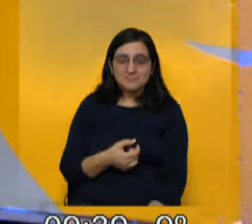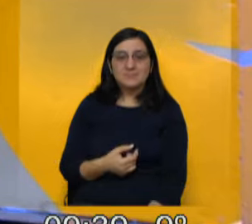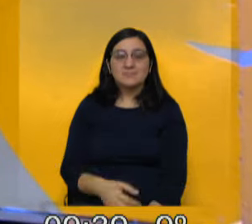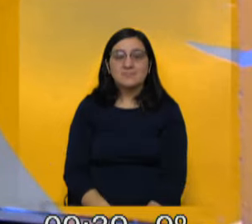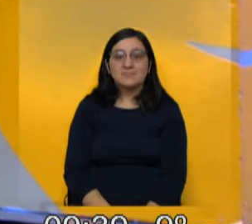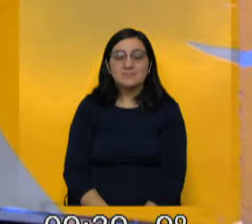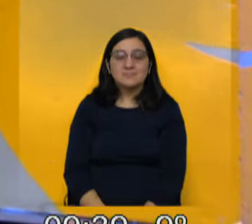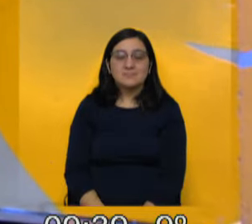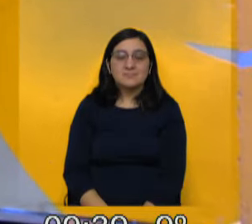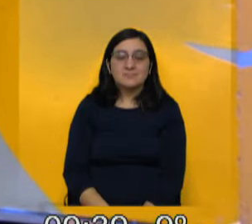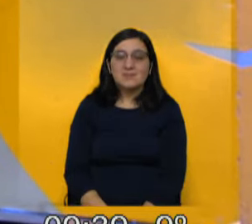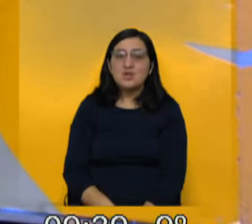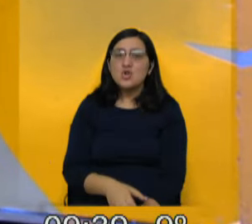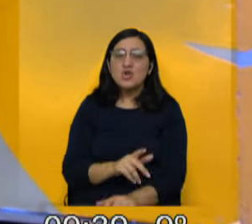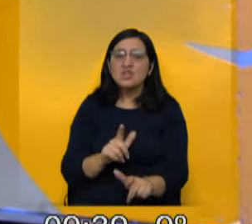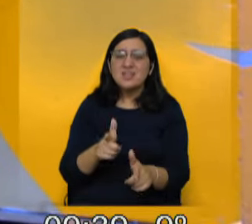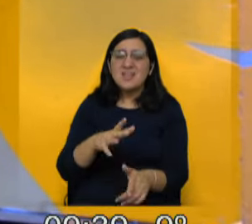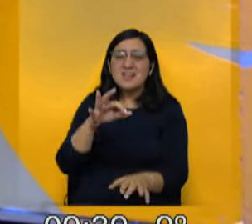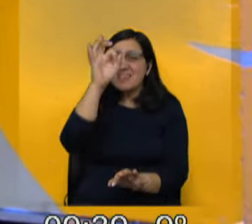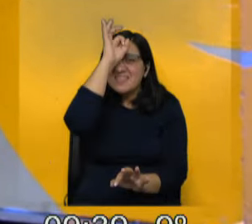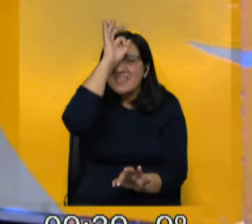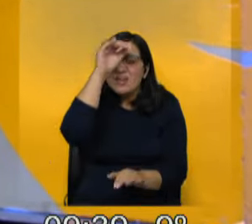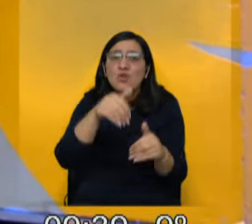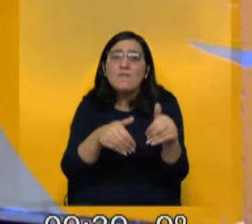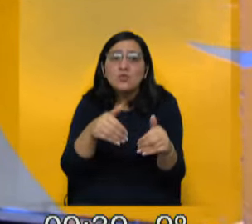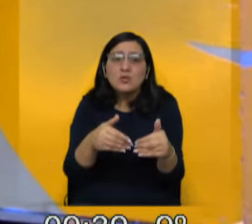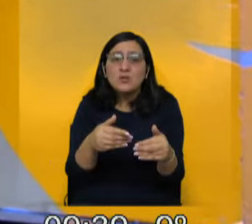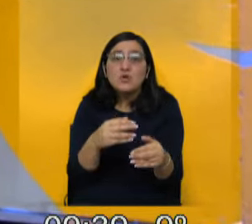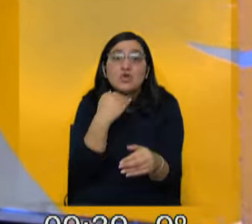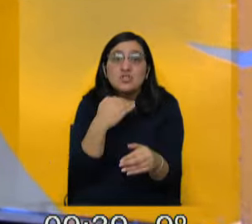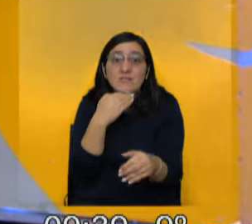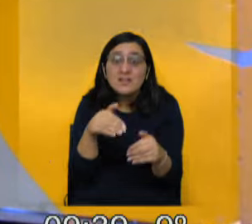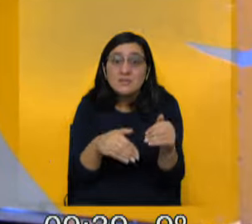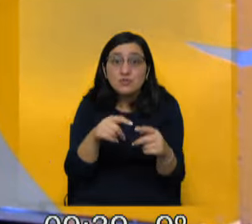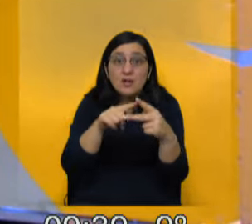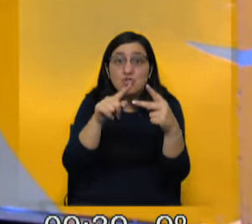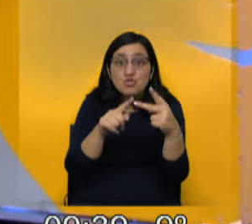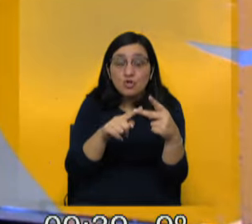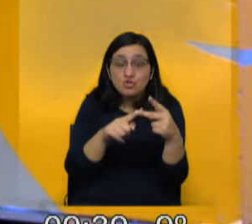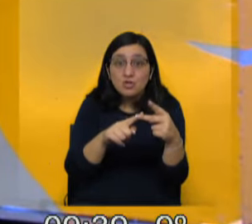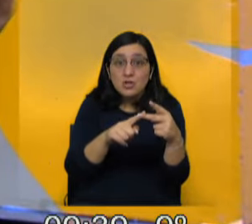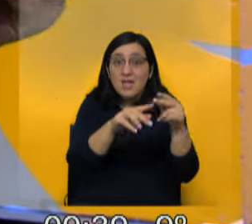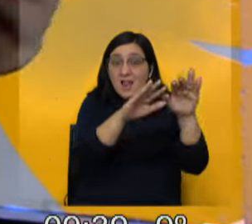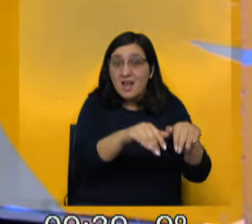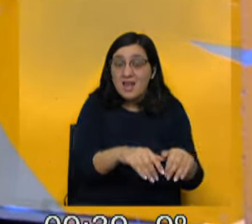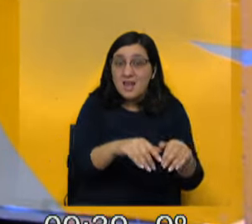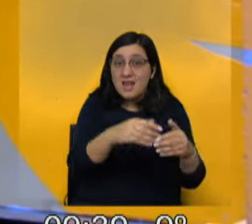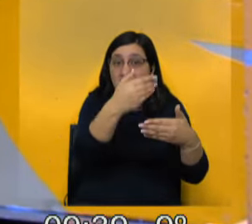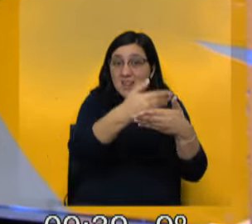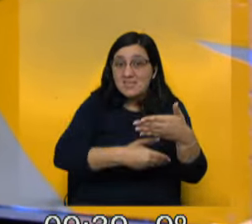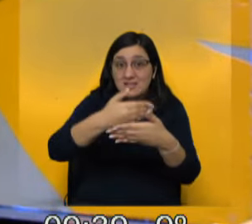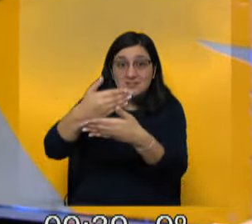pálida, más lindo. Queda más ni lindo. La más pálida idea de lo que votaba. La gente no sabe que se vota dos listas. A nivel nacional y a